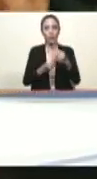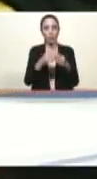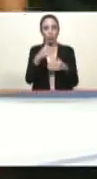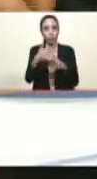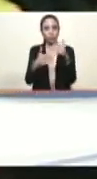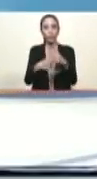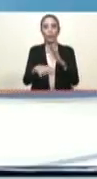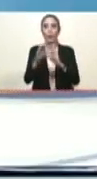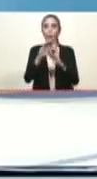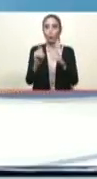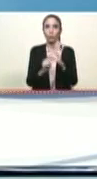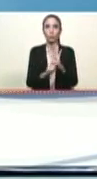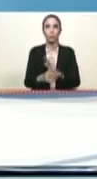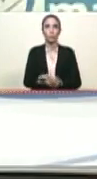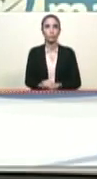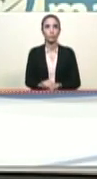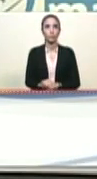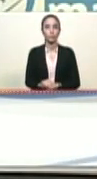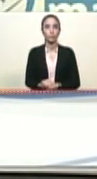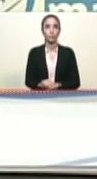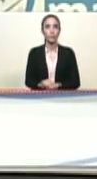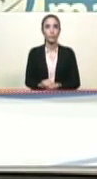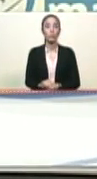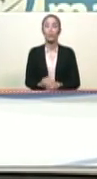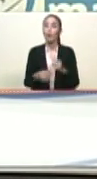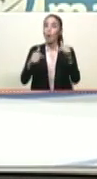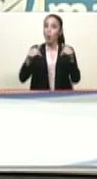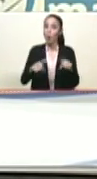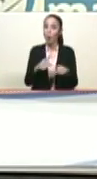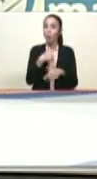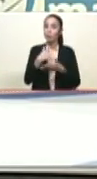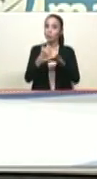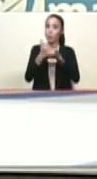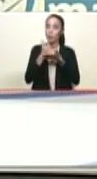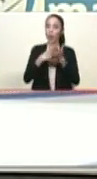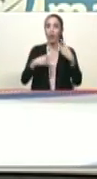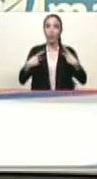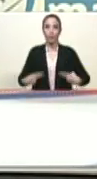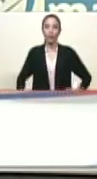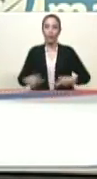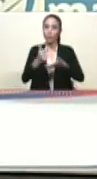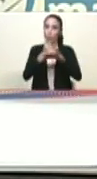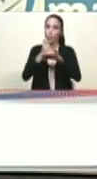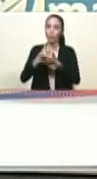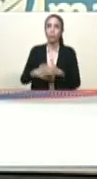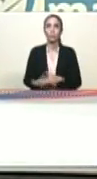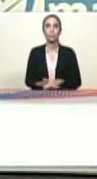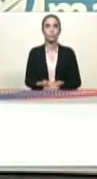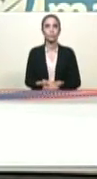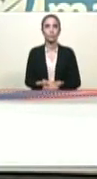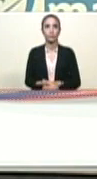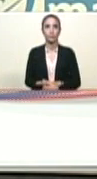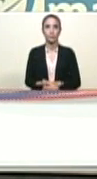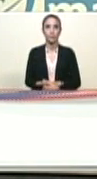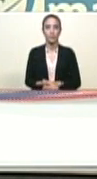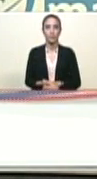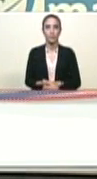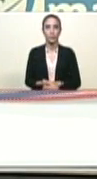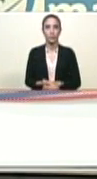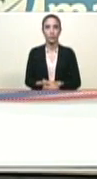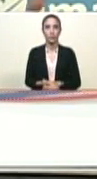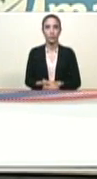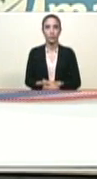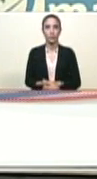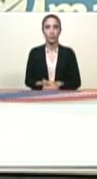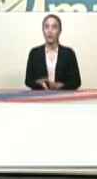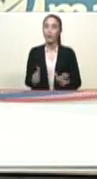Y bueno, Elías, la vida nos ha dado la fortuna. Como dice la canción, ¿verdad? Y el poema.